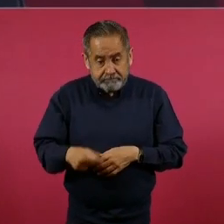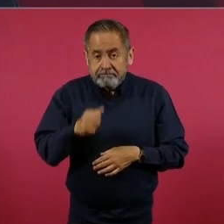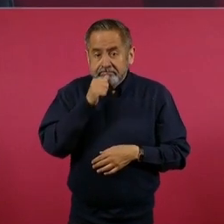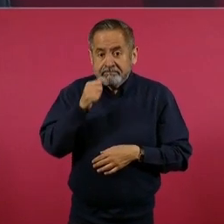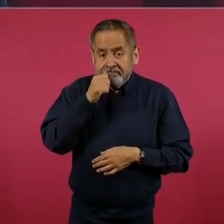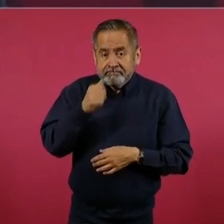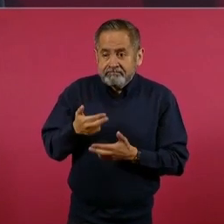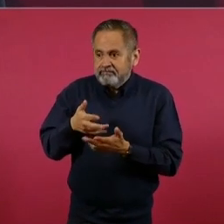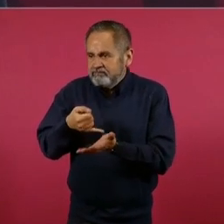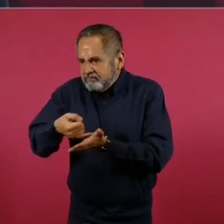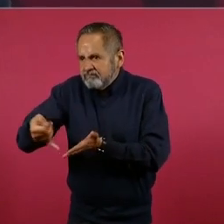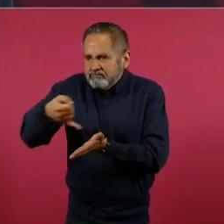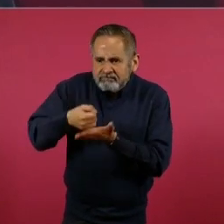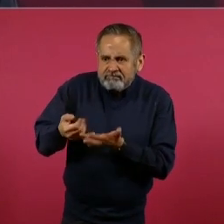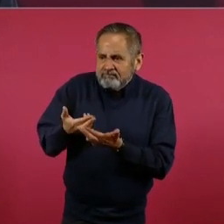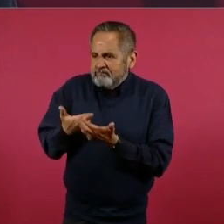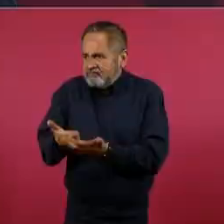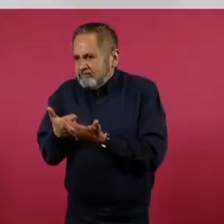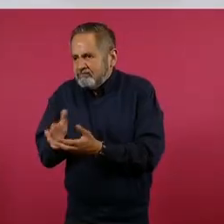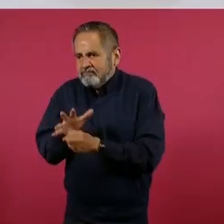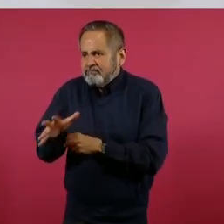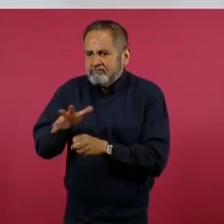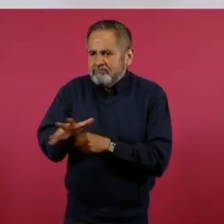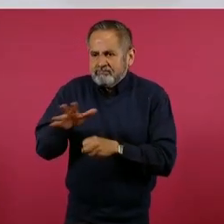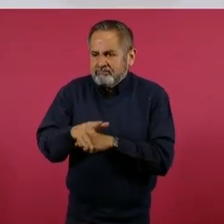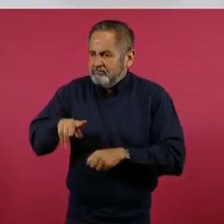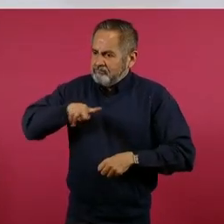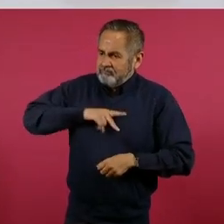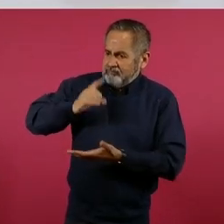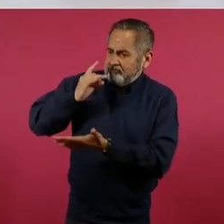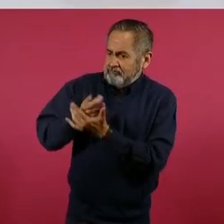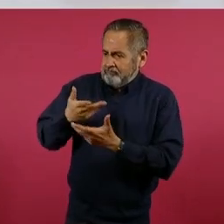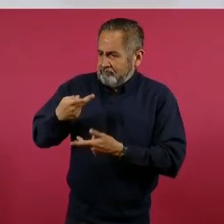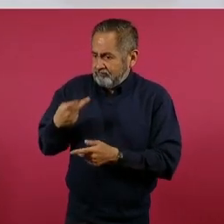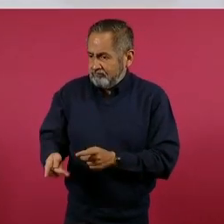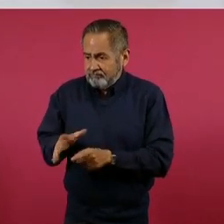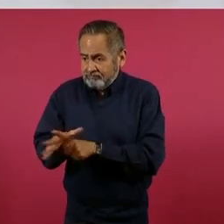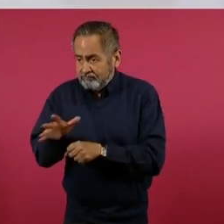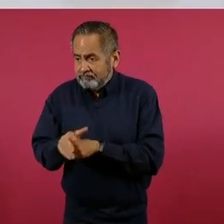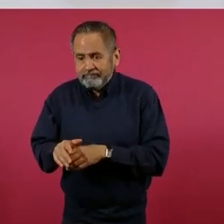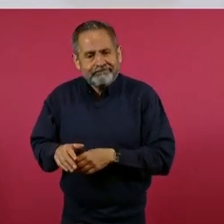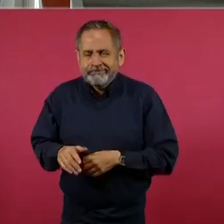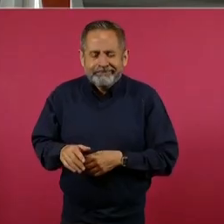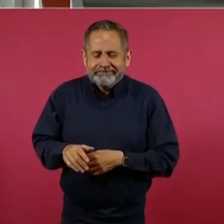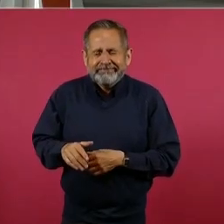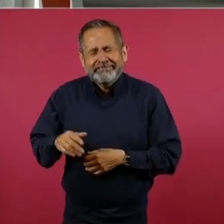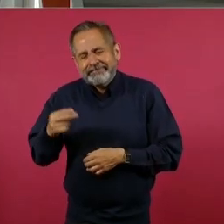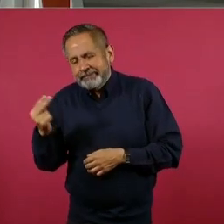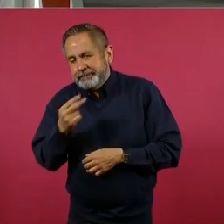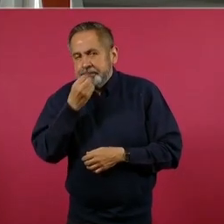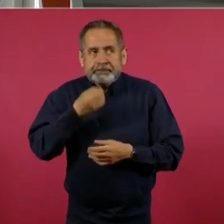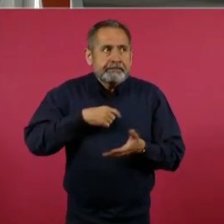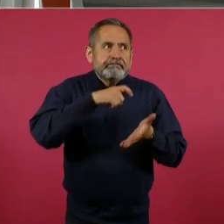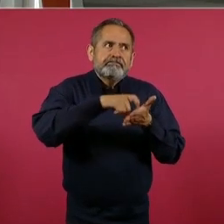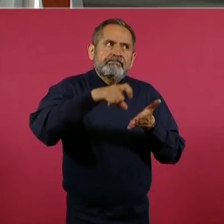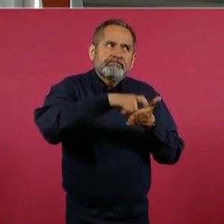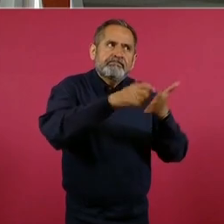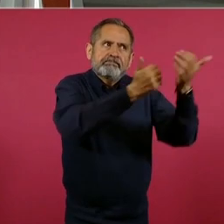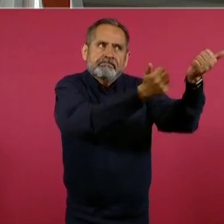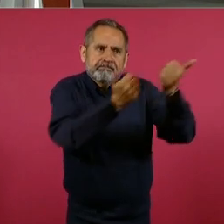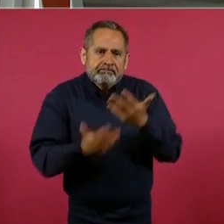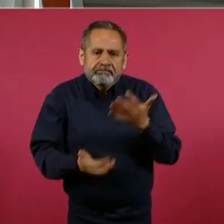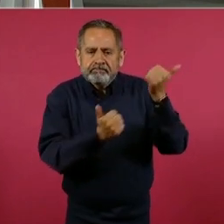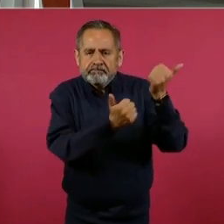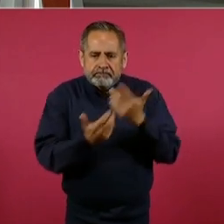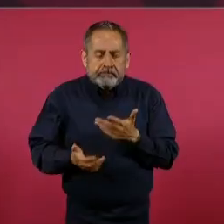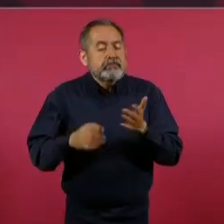alimentaria, necesitamos también de algunos alimentos. Por ejemplo, sí, señor.